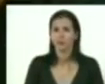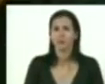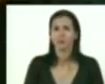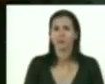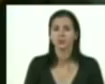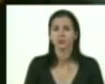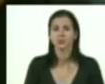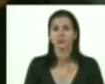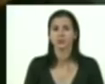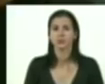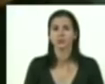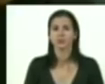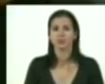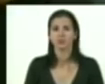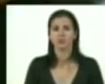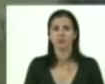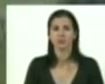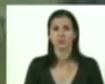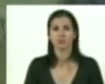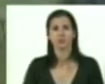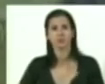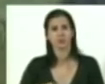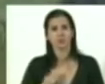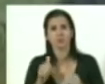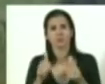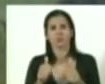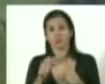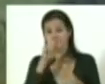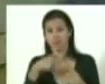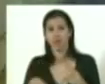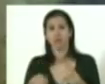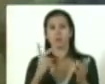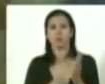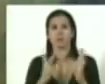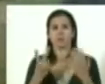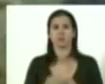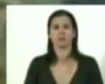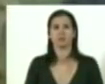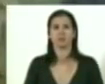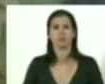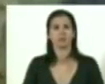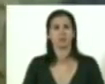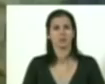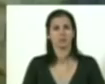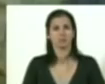Por eso hemos comenzado el año con una fuerza